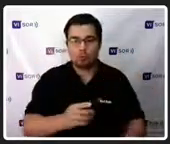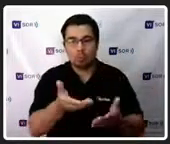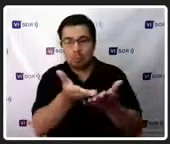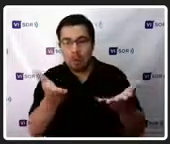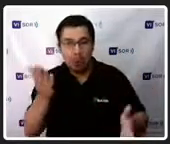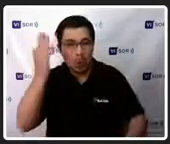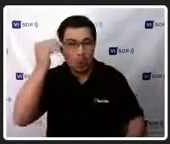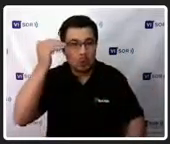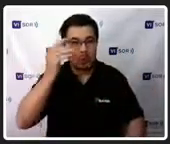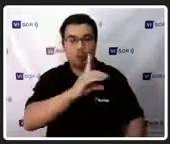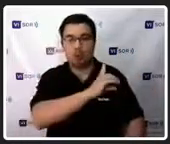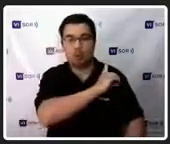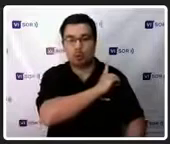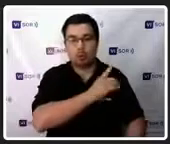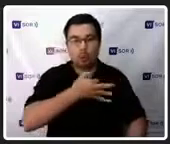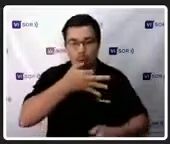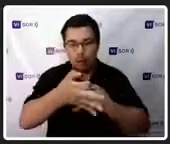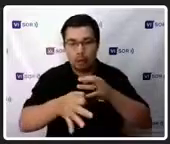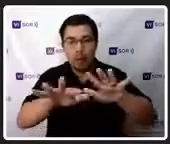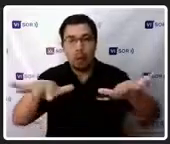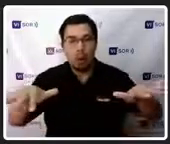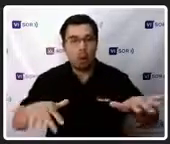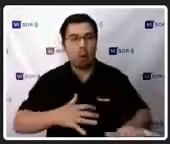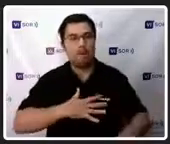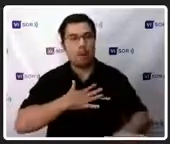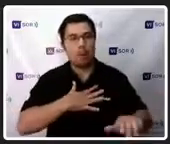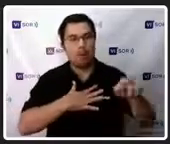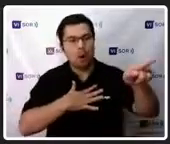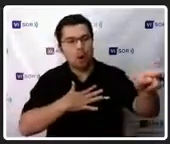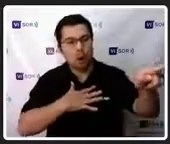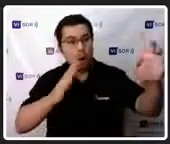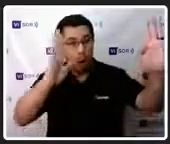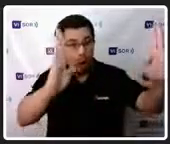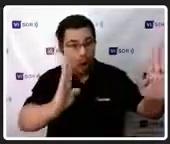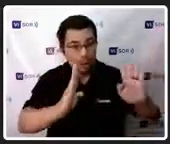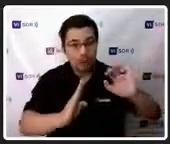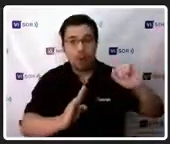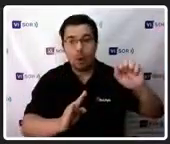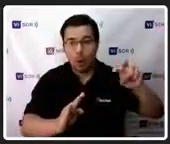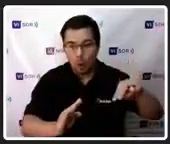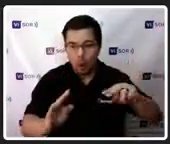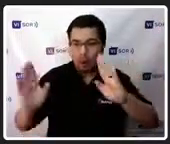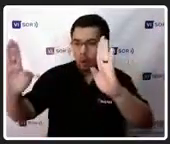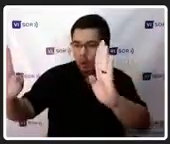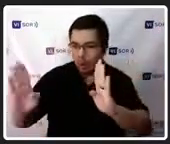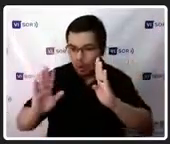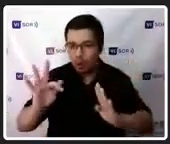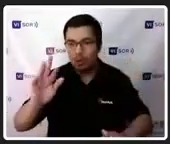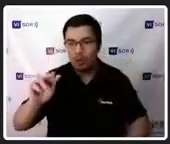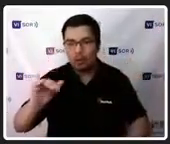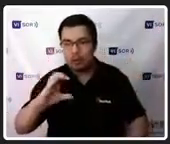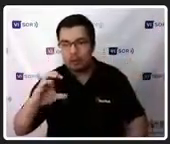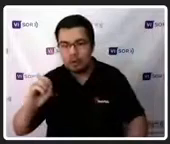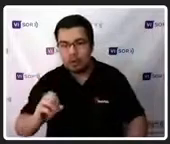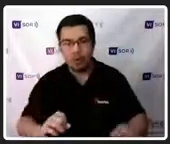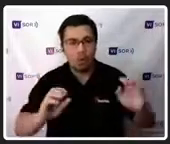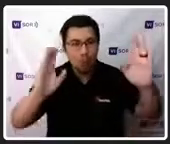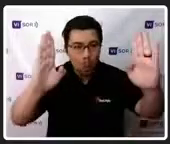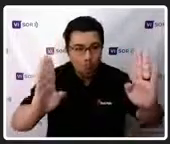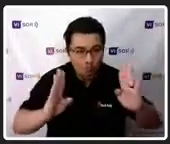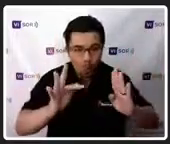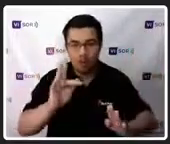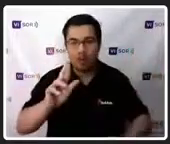que simplemente, oye, me encanta cómo me atiende, por ejemplo, Juan, me encanta cómo me atiende Francisco, me encanta cómo me atiende Fernando. O ya, y te